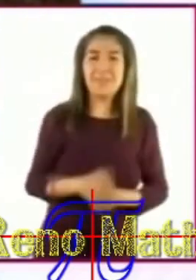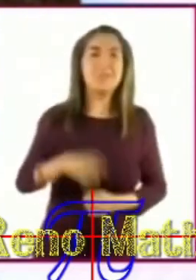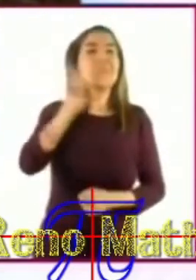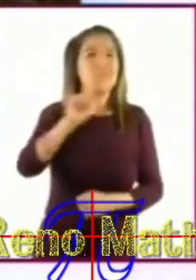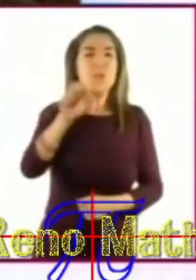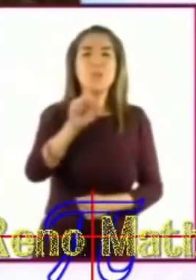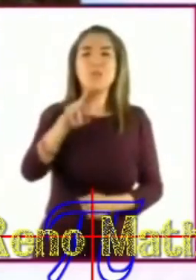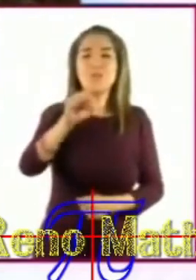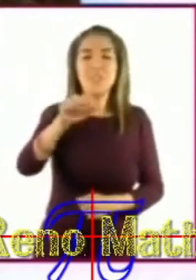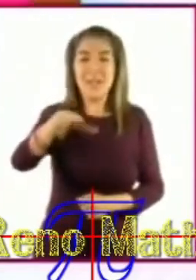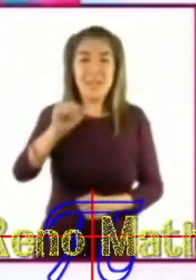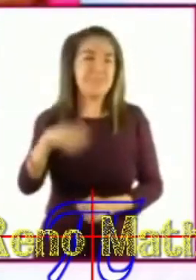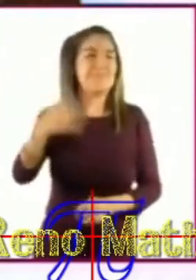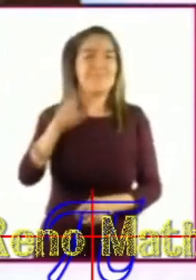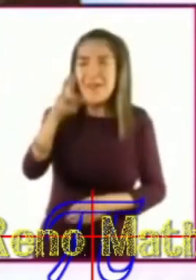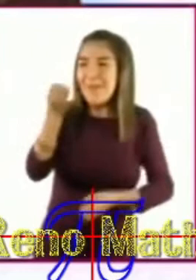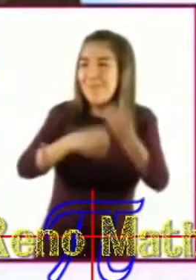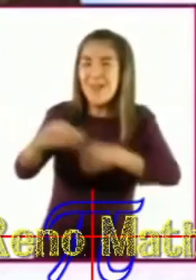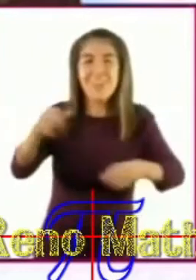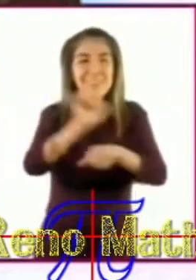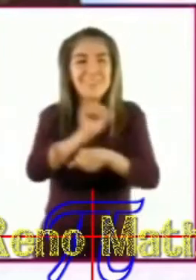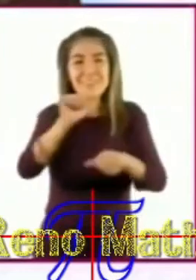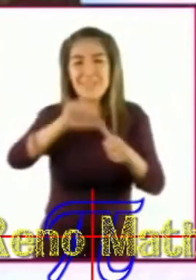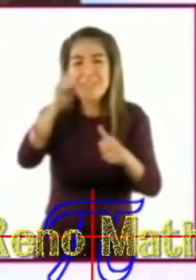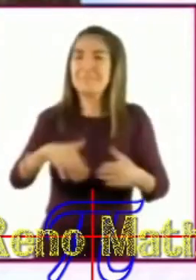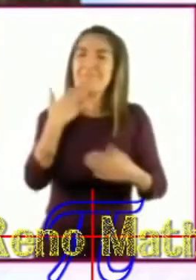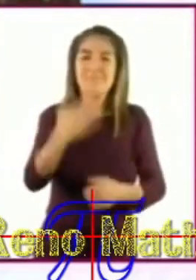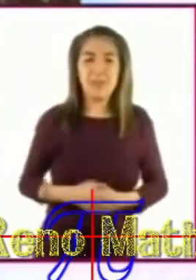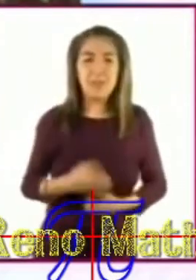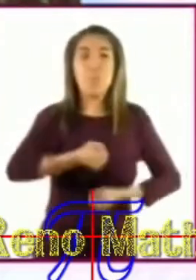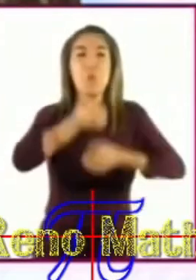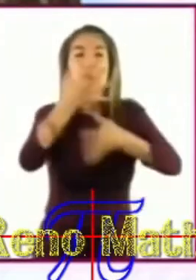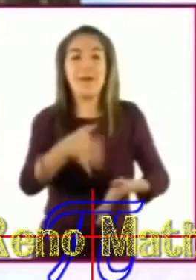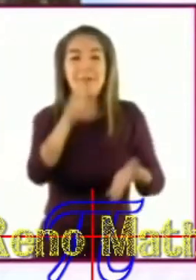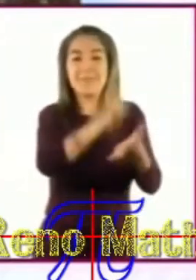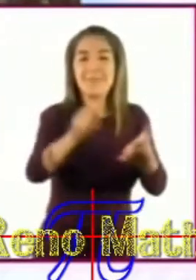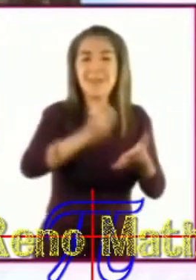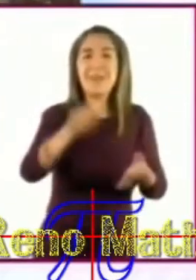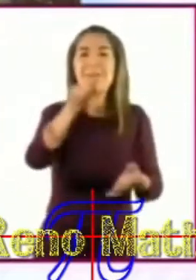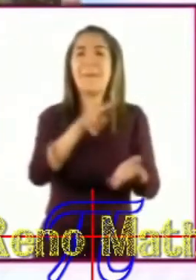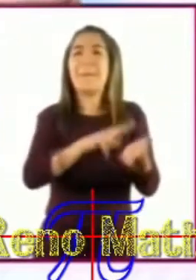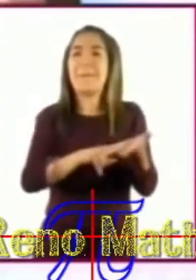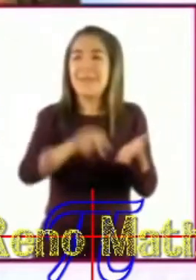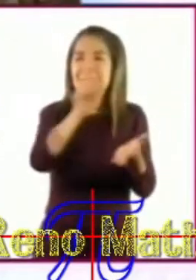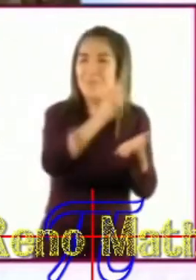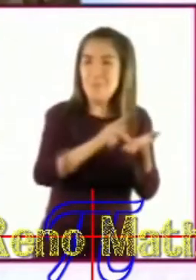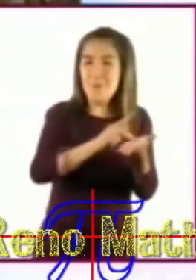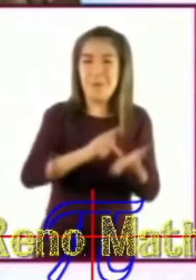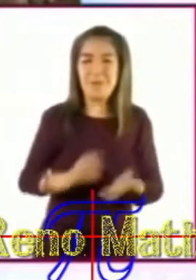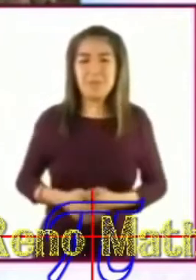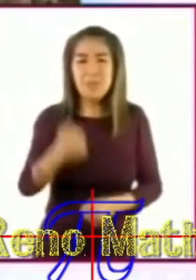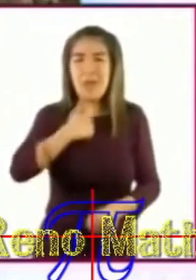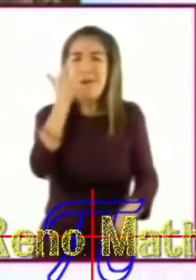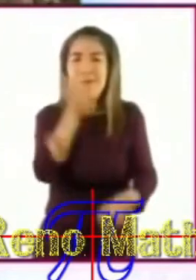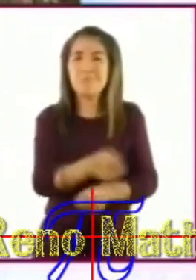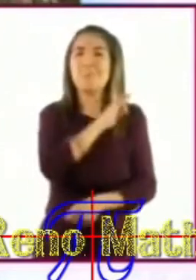vi en una obra y me encantó. Un poema que leí en la primaria que se llamaba Escrito con tinta verde. Cuando descubrí que se